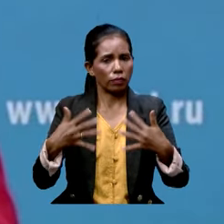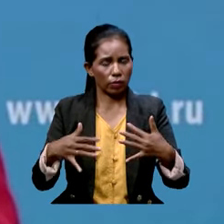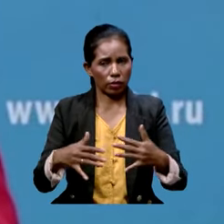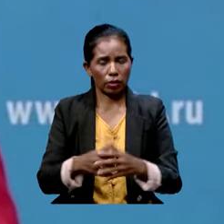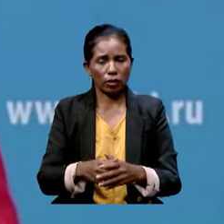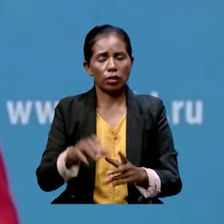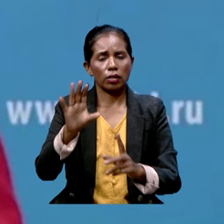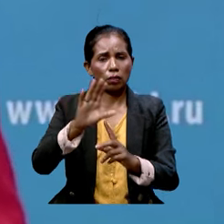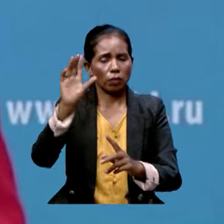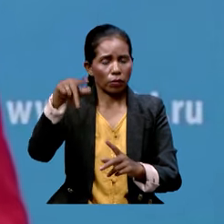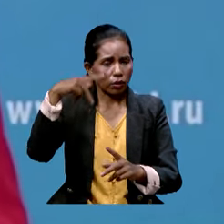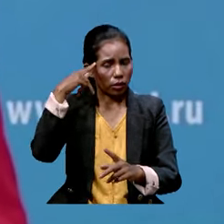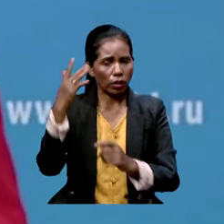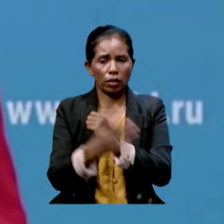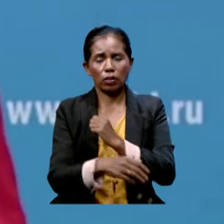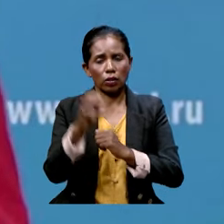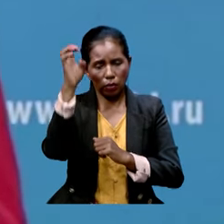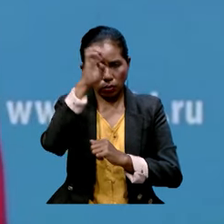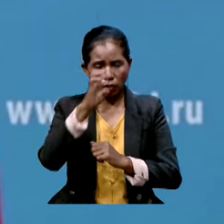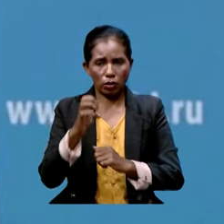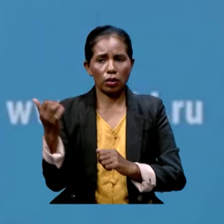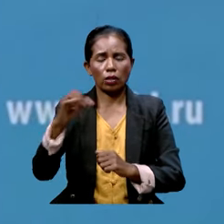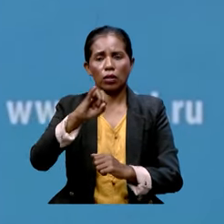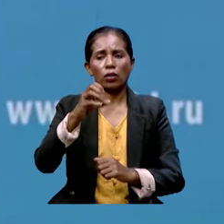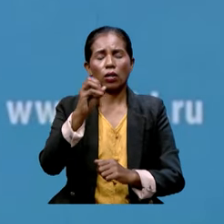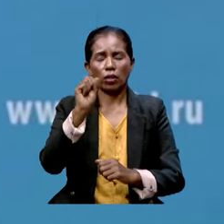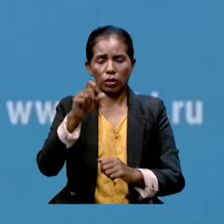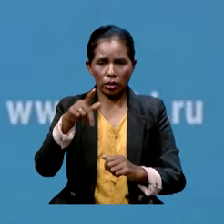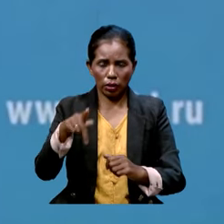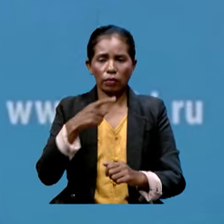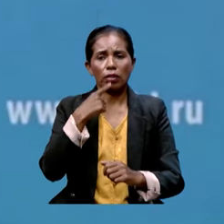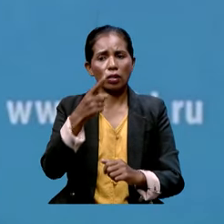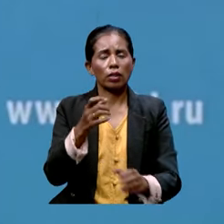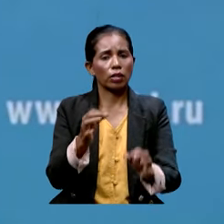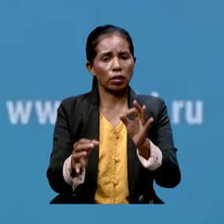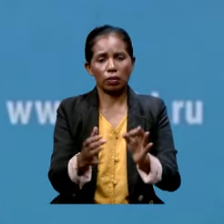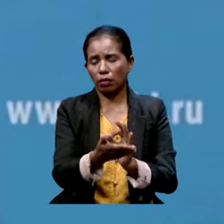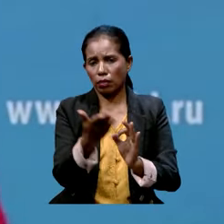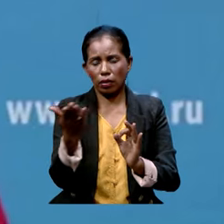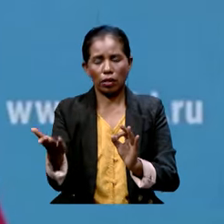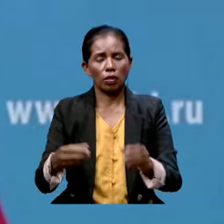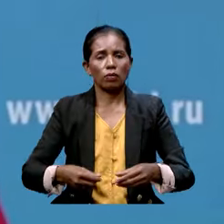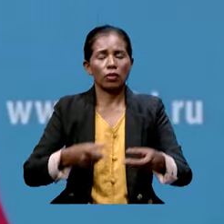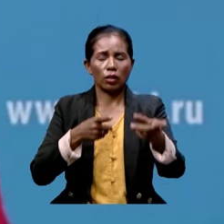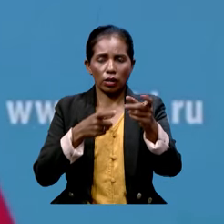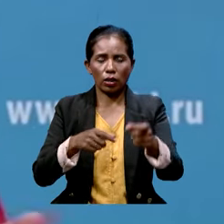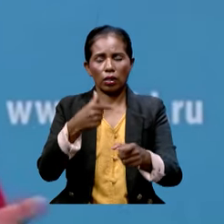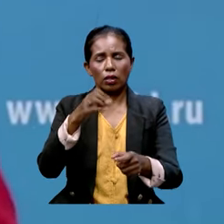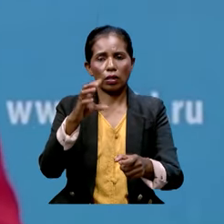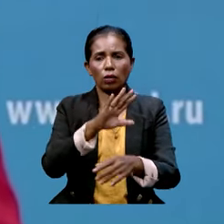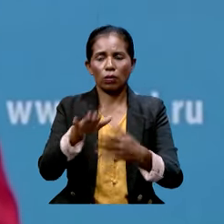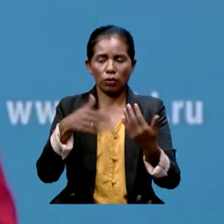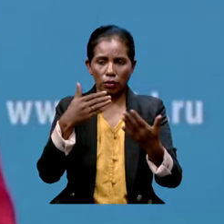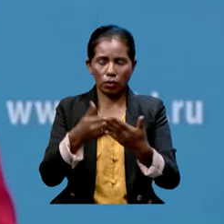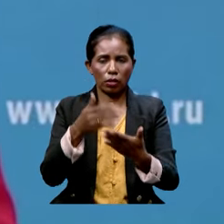Sefi política extranjera Unión Europea nien, Josep Hateteona. Se imi la fotan kilat ba rezimi Kiev, buat hotu